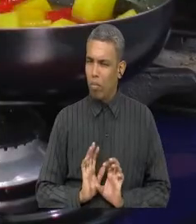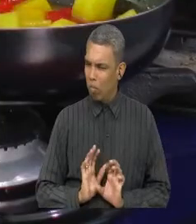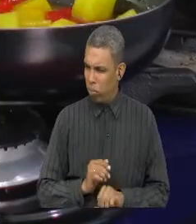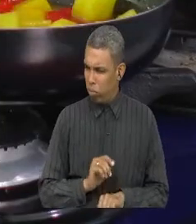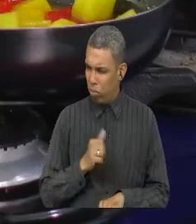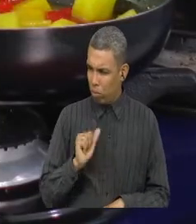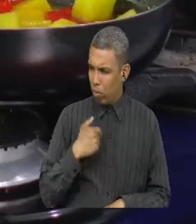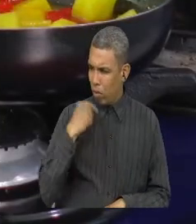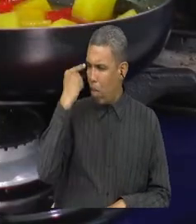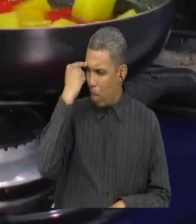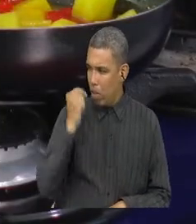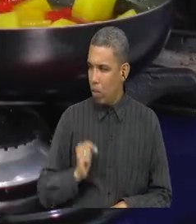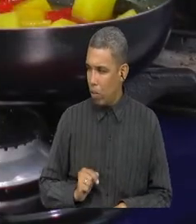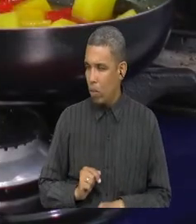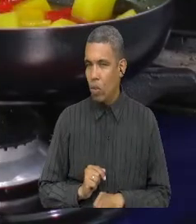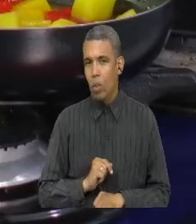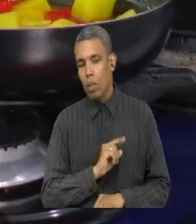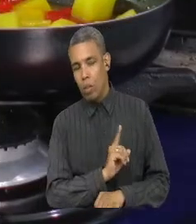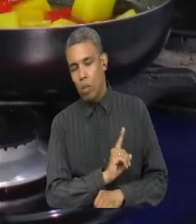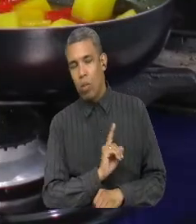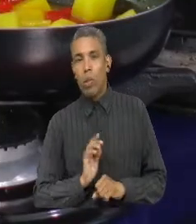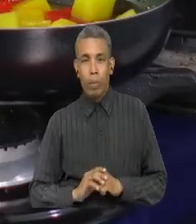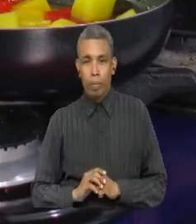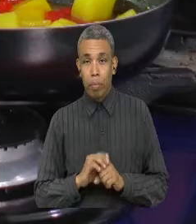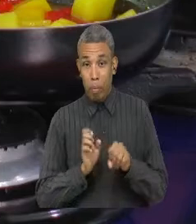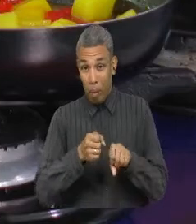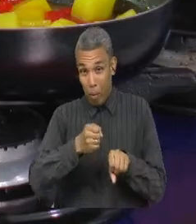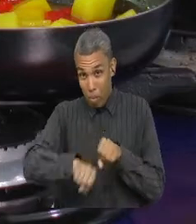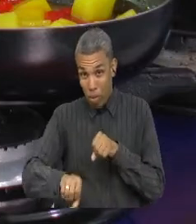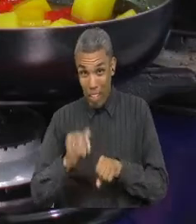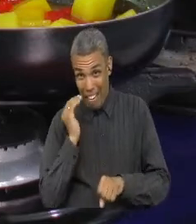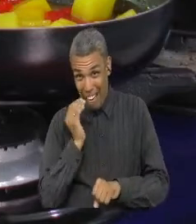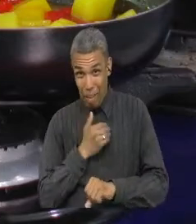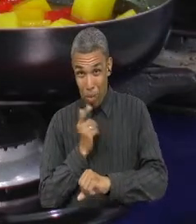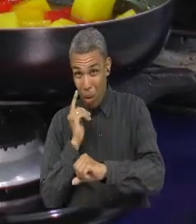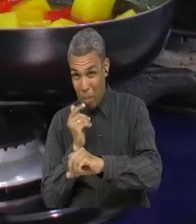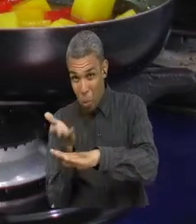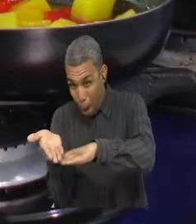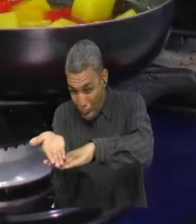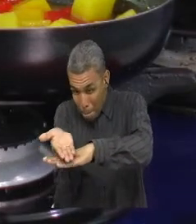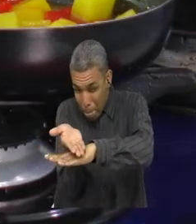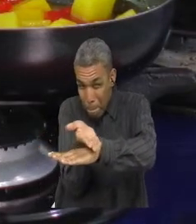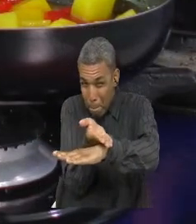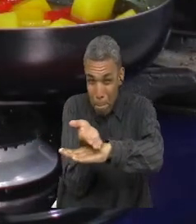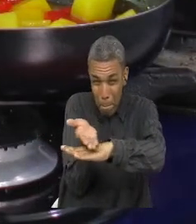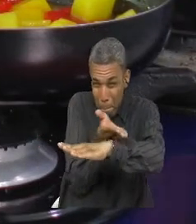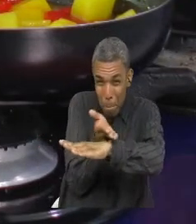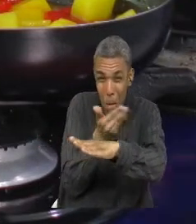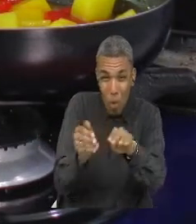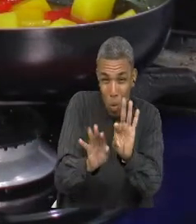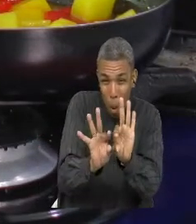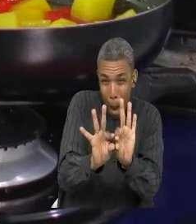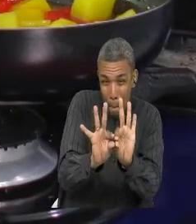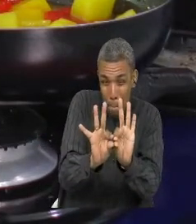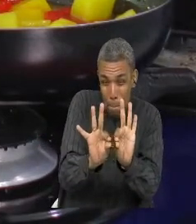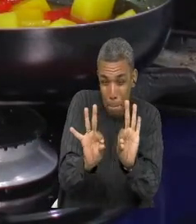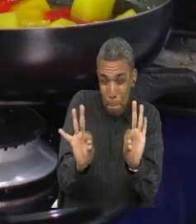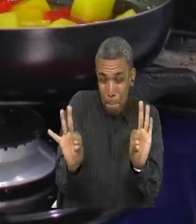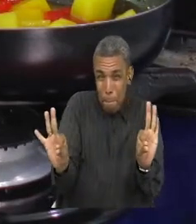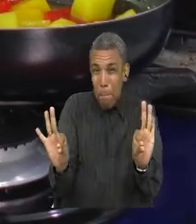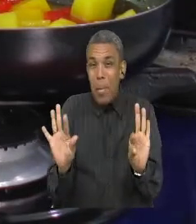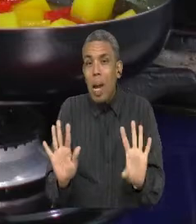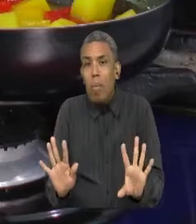mismo de pronto coger una pechuga, filetearla, que quede bien abierta y delgada a la parrilla, no va a tardar mucho. Pero